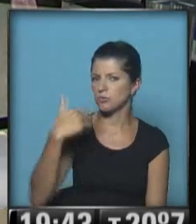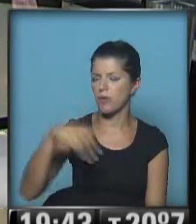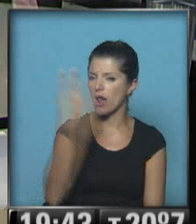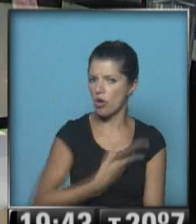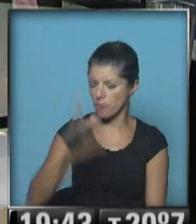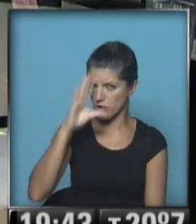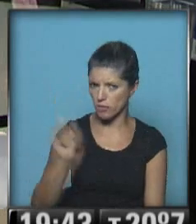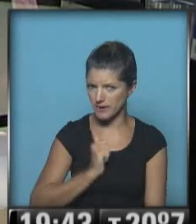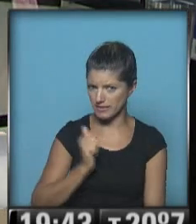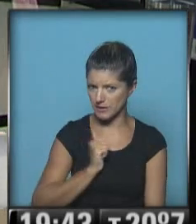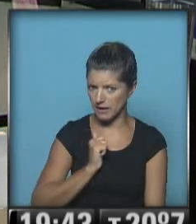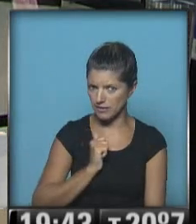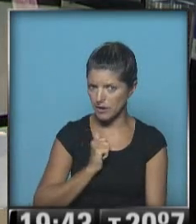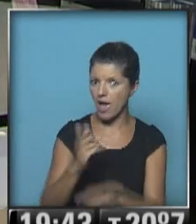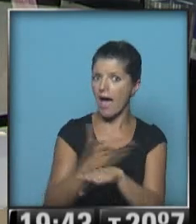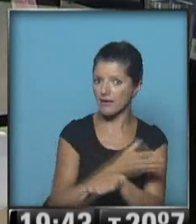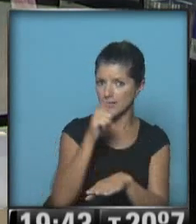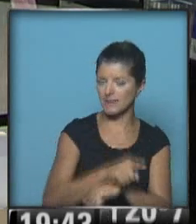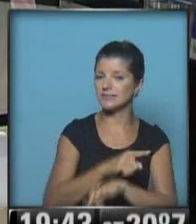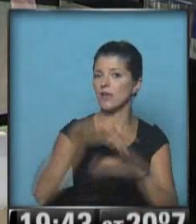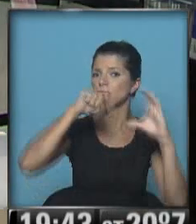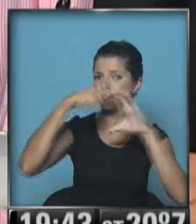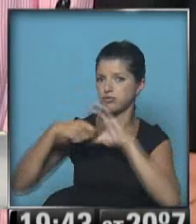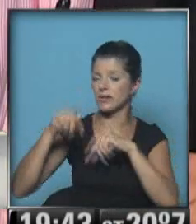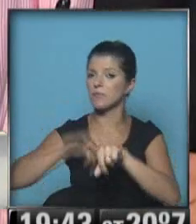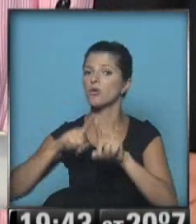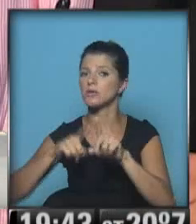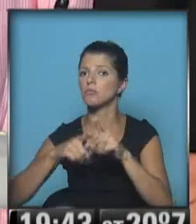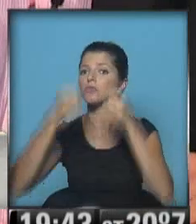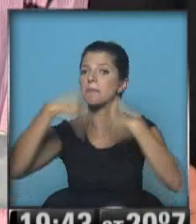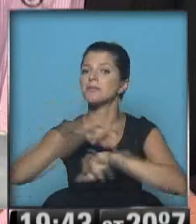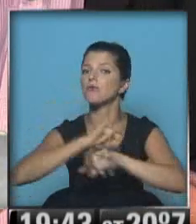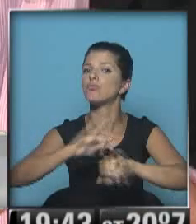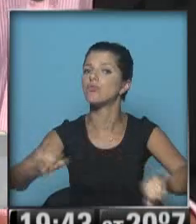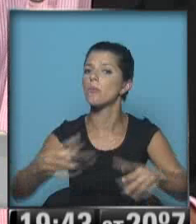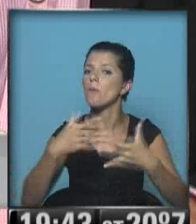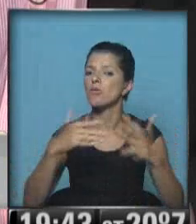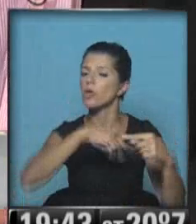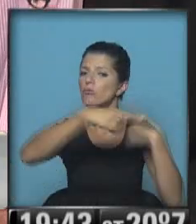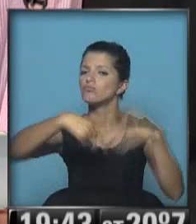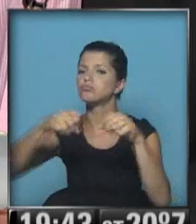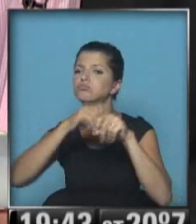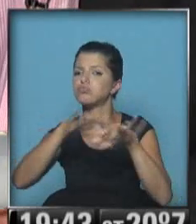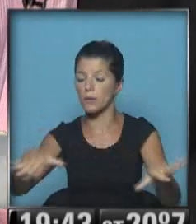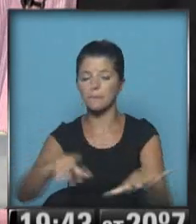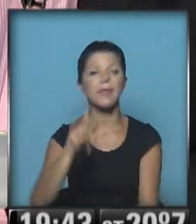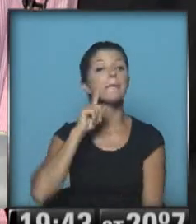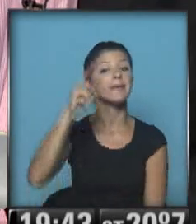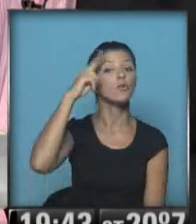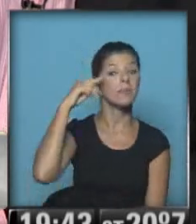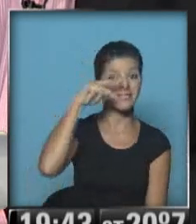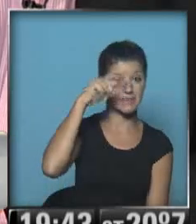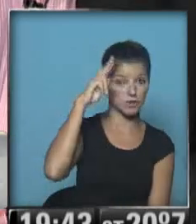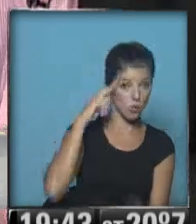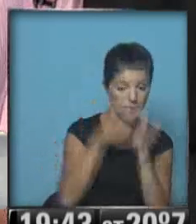A la República argentina se lleva a cabo este video y en qué momento se empieza a difundir el video se hace entre el 79 y el